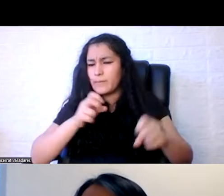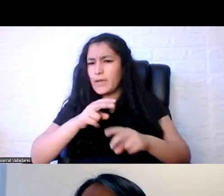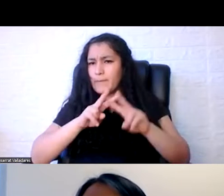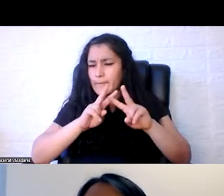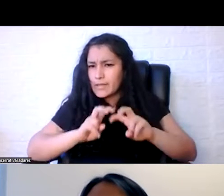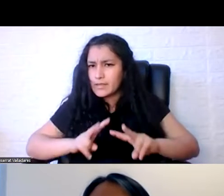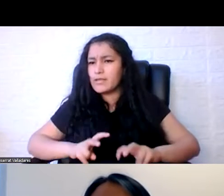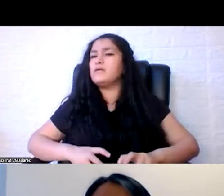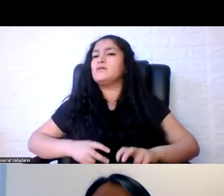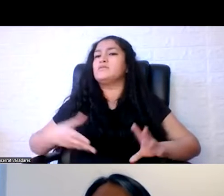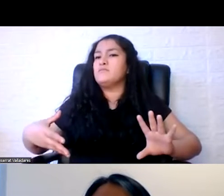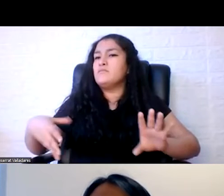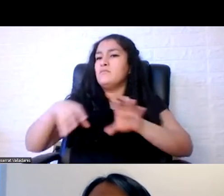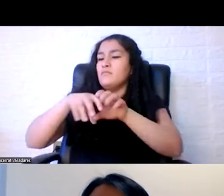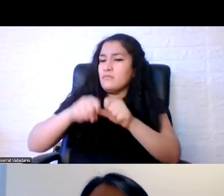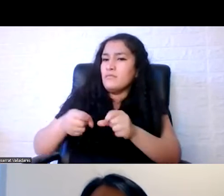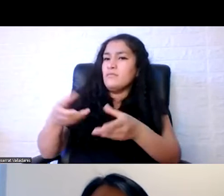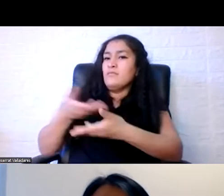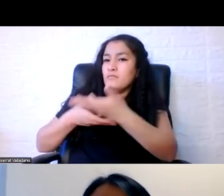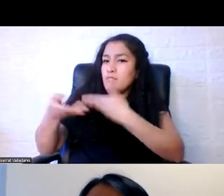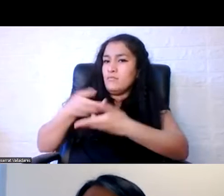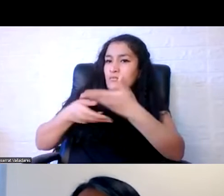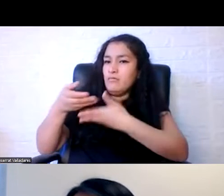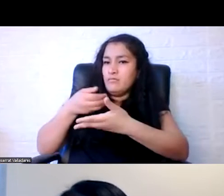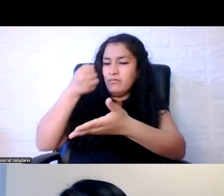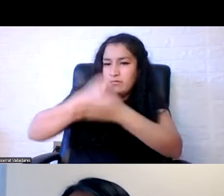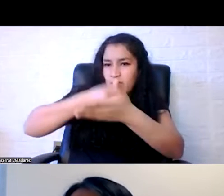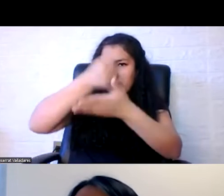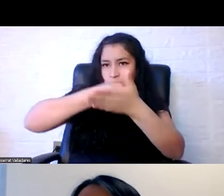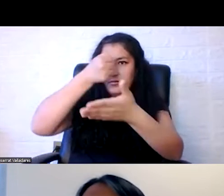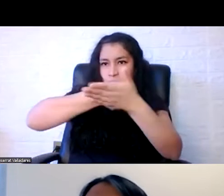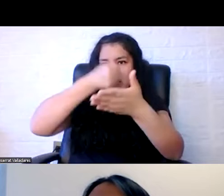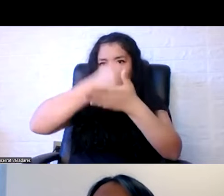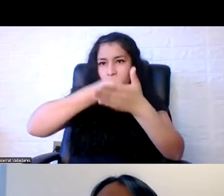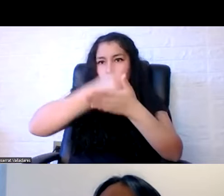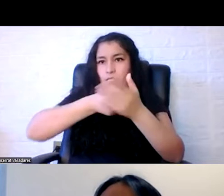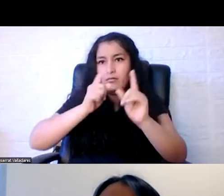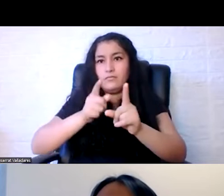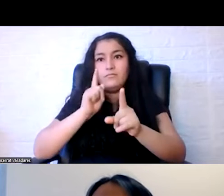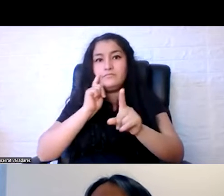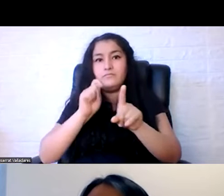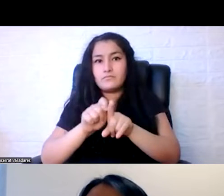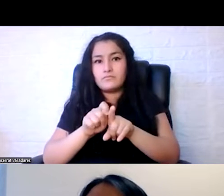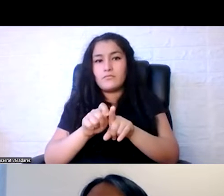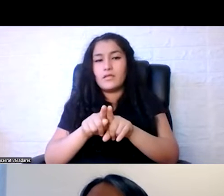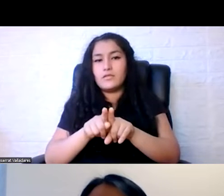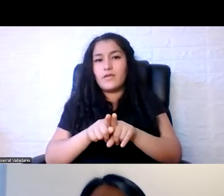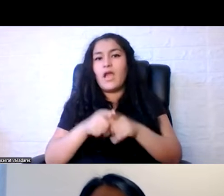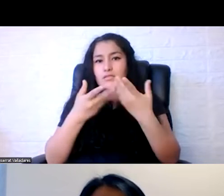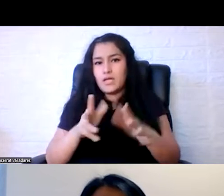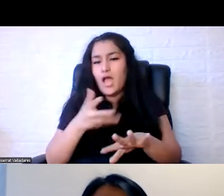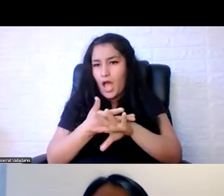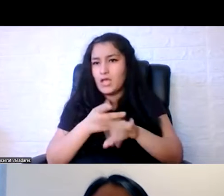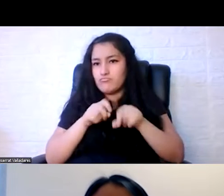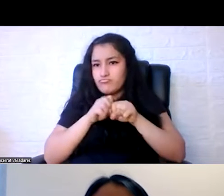militante en la que hemos estado trabajando y de la que ya tenemos algunas publicaciones de divulgación